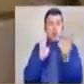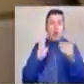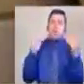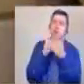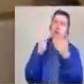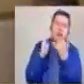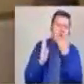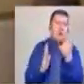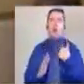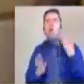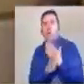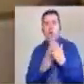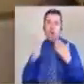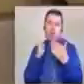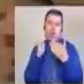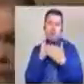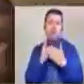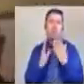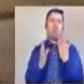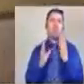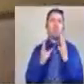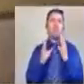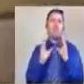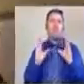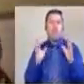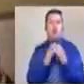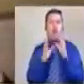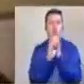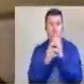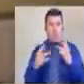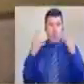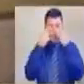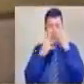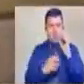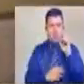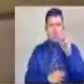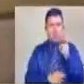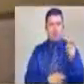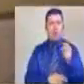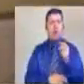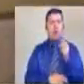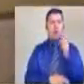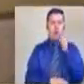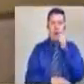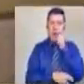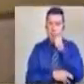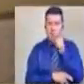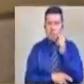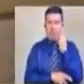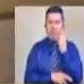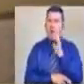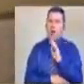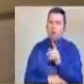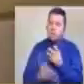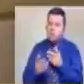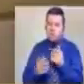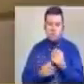Lo que tiene que ver con las ONG, que no podrán ser fiscales, sino simplemente informarán